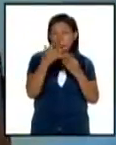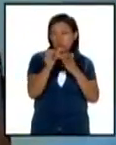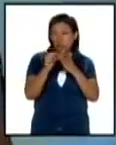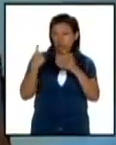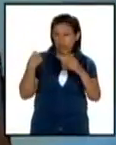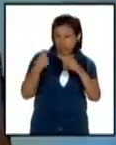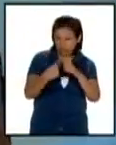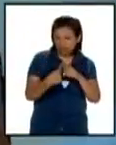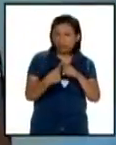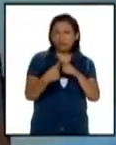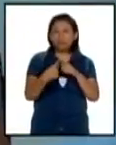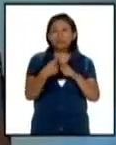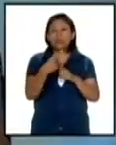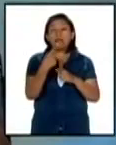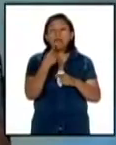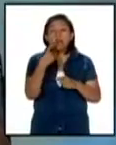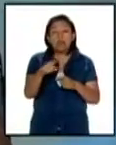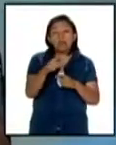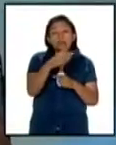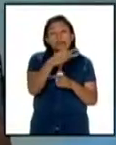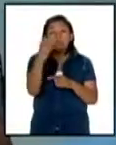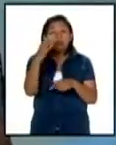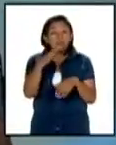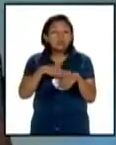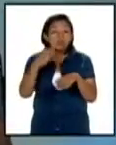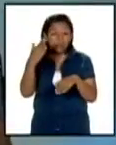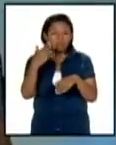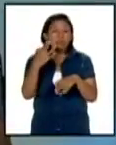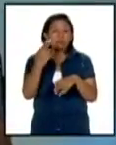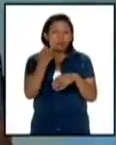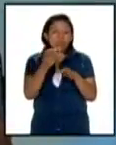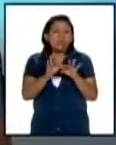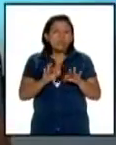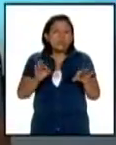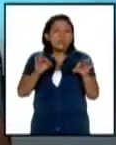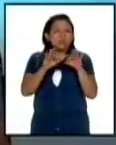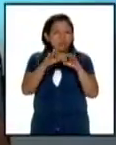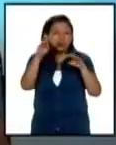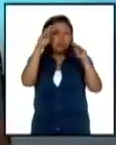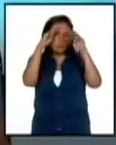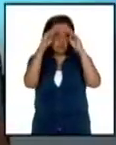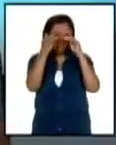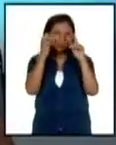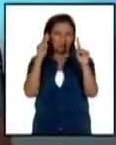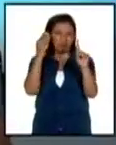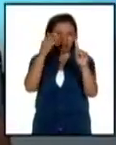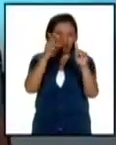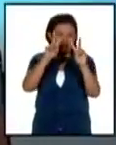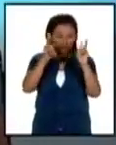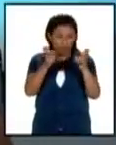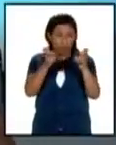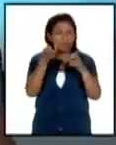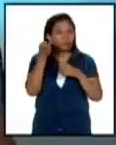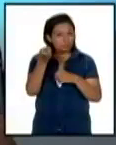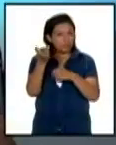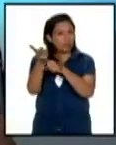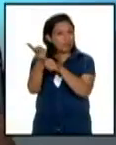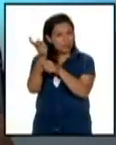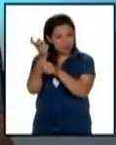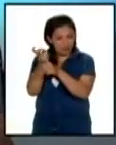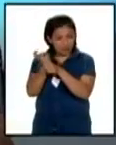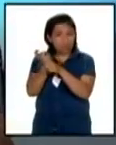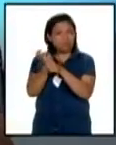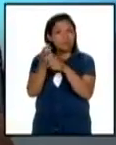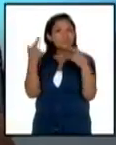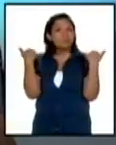de 300 quejas. Vale la pena que reflexionemos en torno a esto. Y para ello hemos invitado a